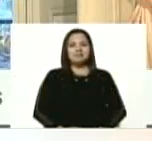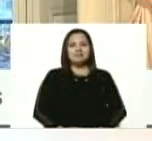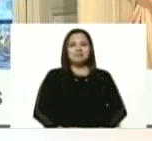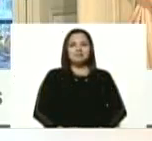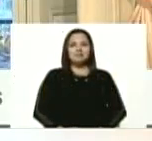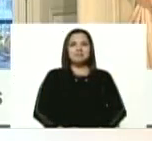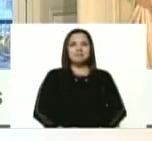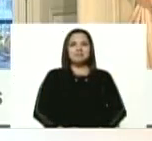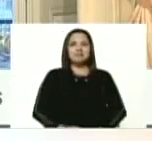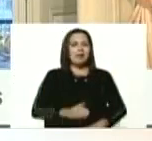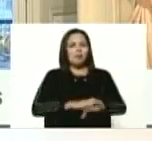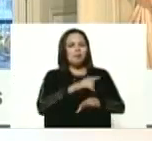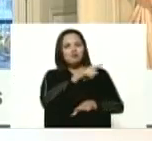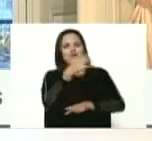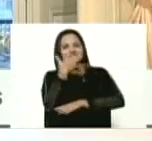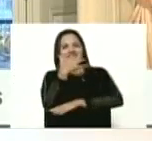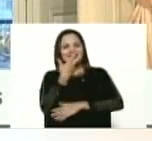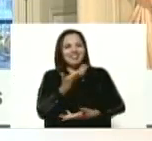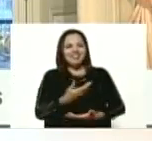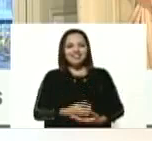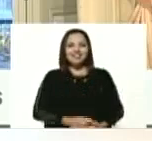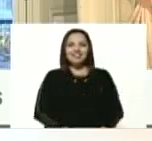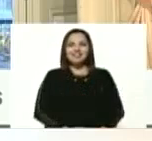Pues tú te ríes.